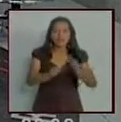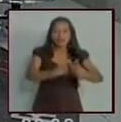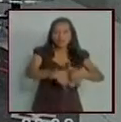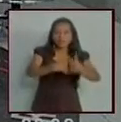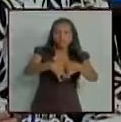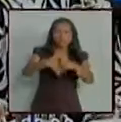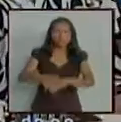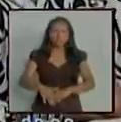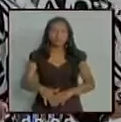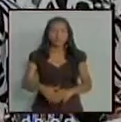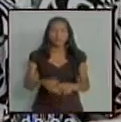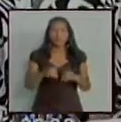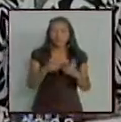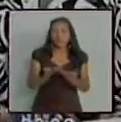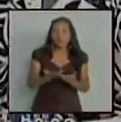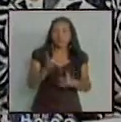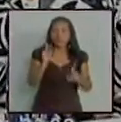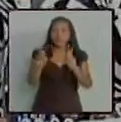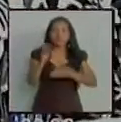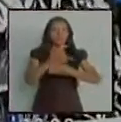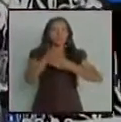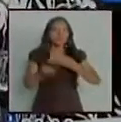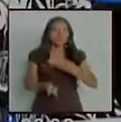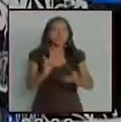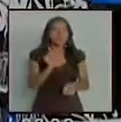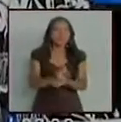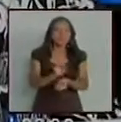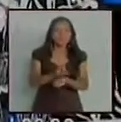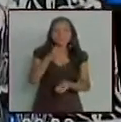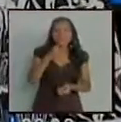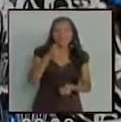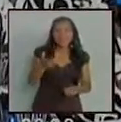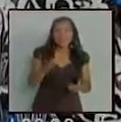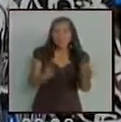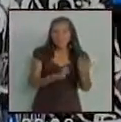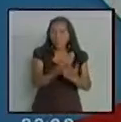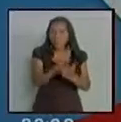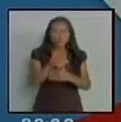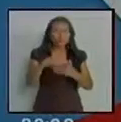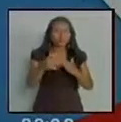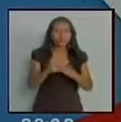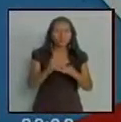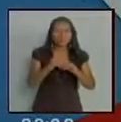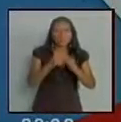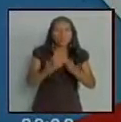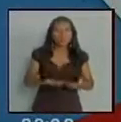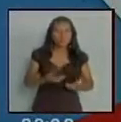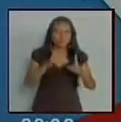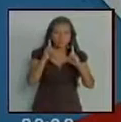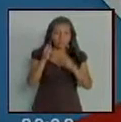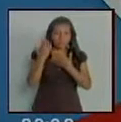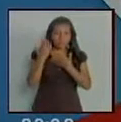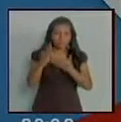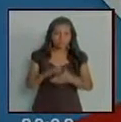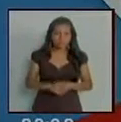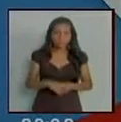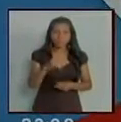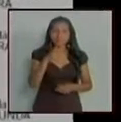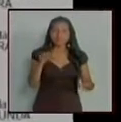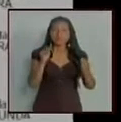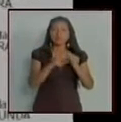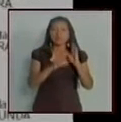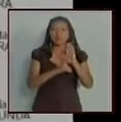de capacidad, de recursos humanos, de profesionales, qué tipo de tecnología requerimos para poder hacer este diagnóstico? Me gustaría que veamos las